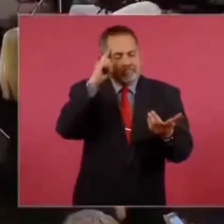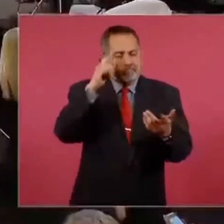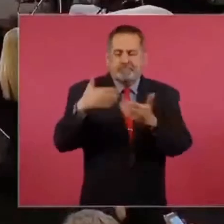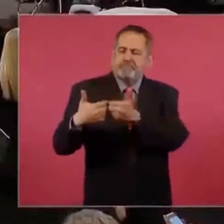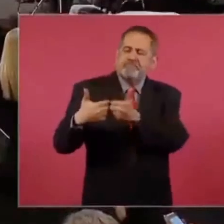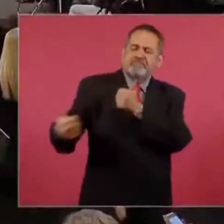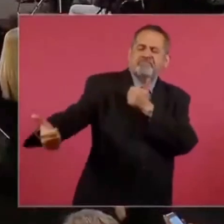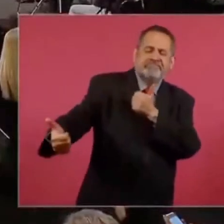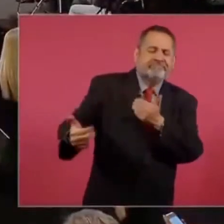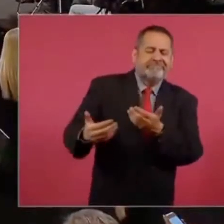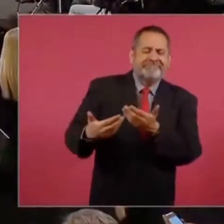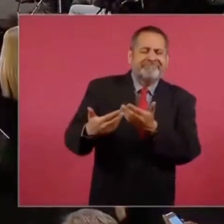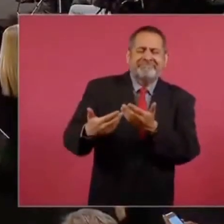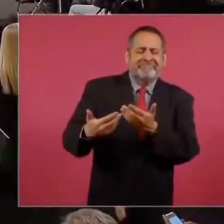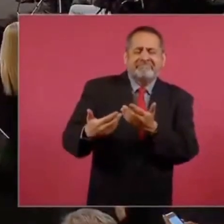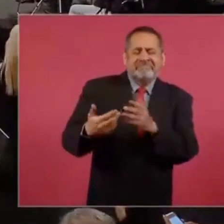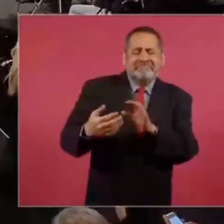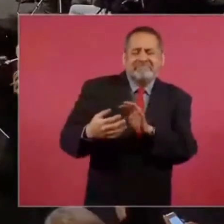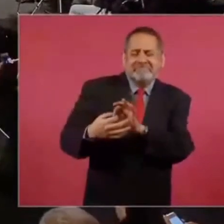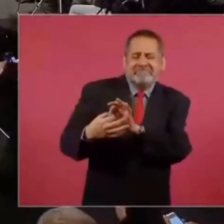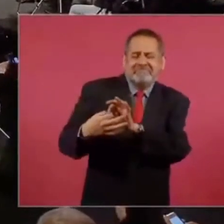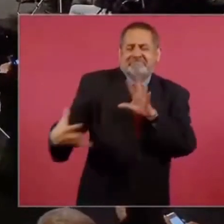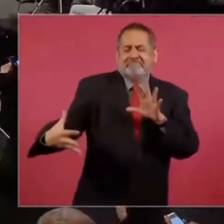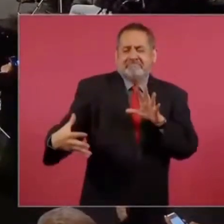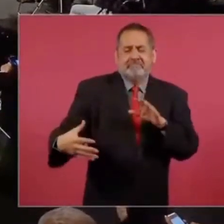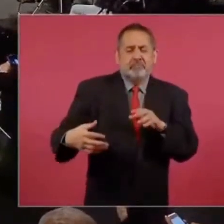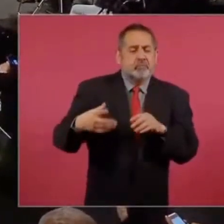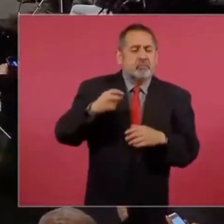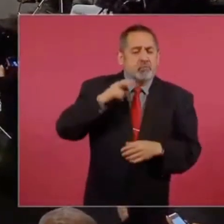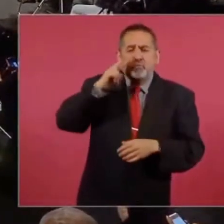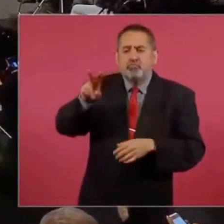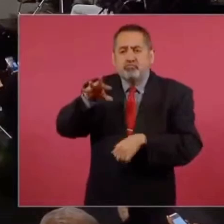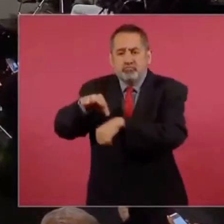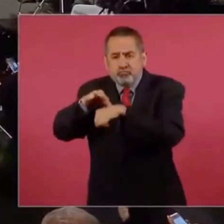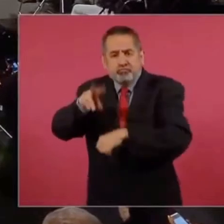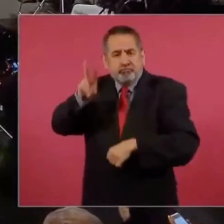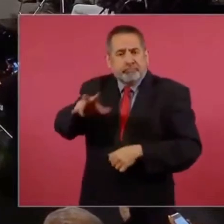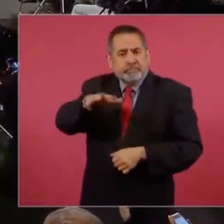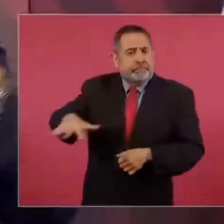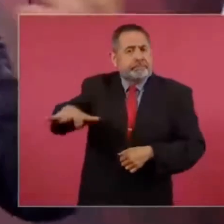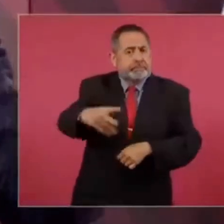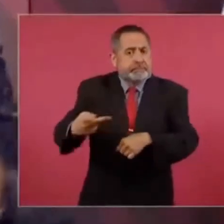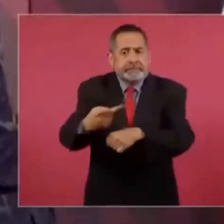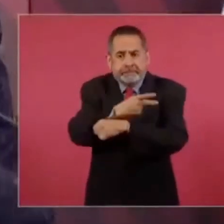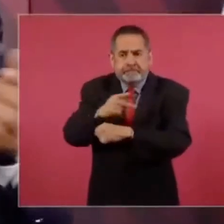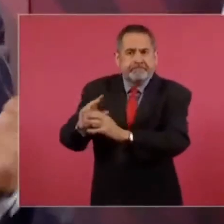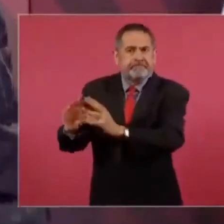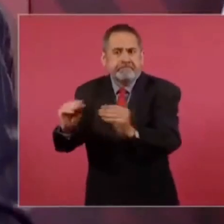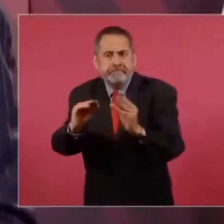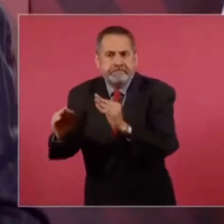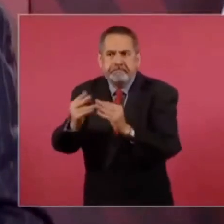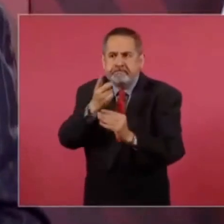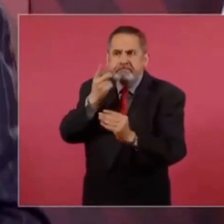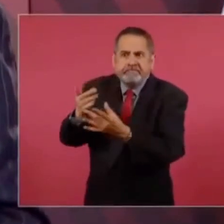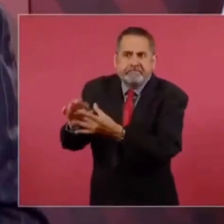desprendidos de la realidad, de lo que se dice en la calle,